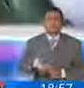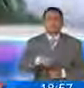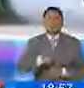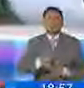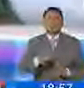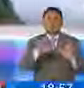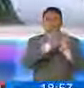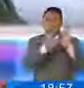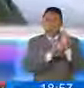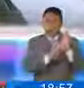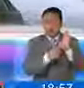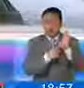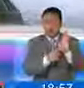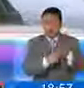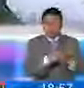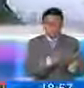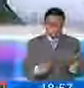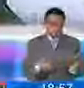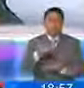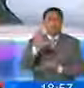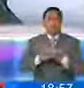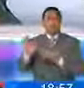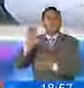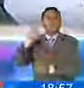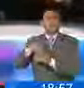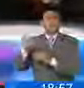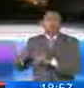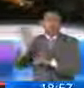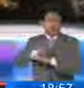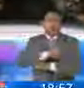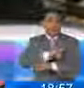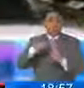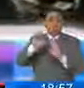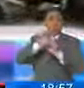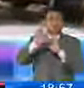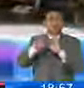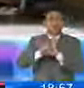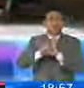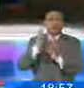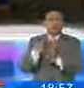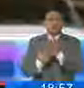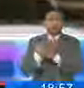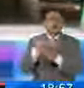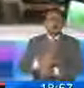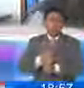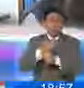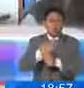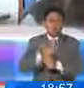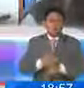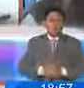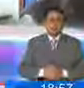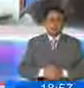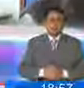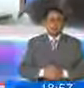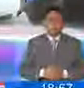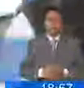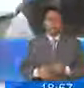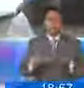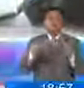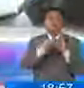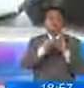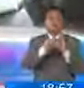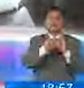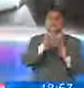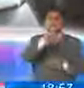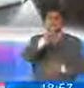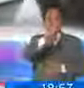mano, rechazar la aprobación en la Asamblea Nacional del Código de Entidades de Seguridad. El artículo